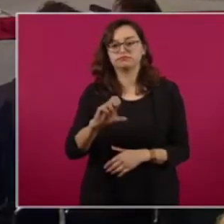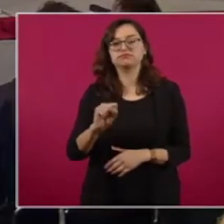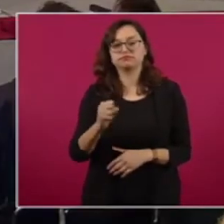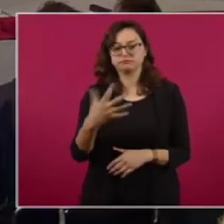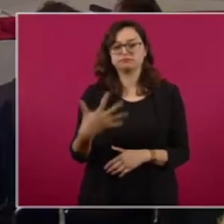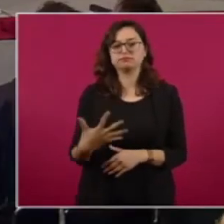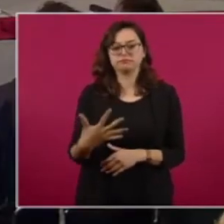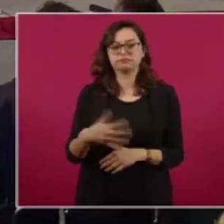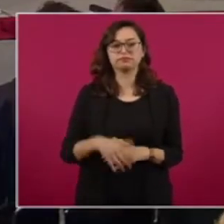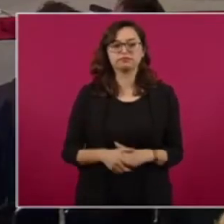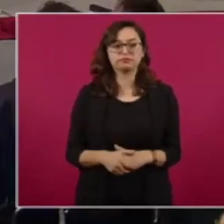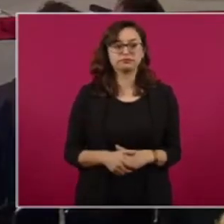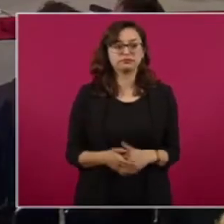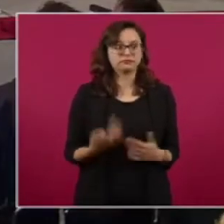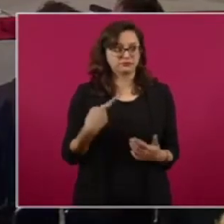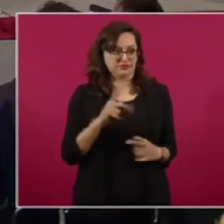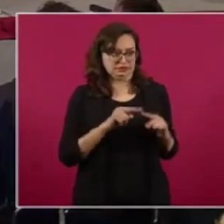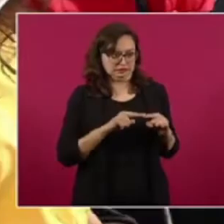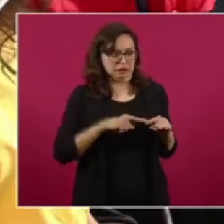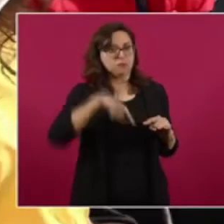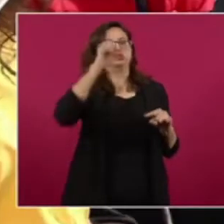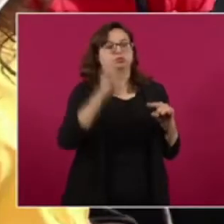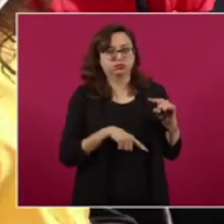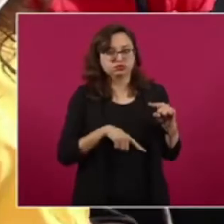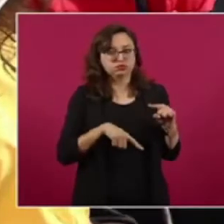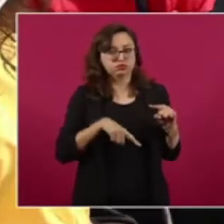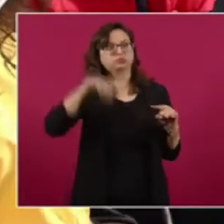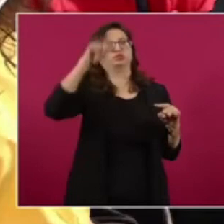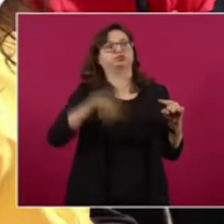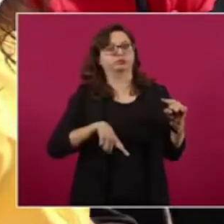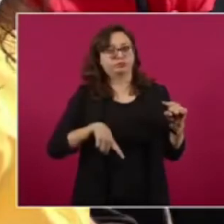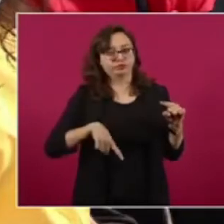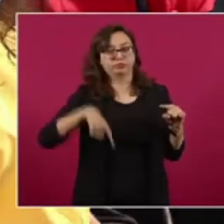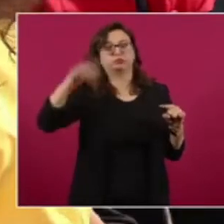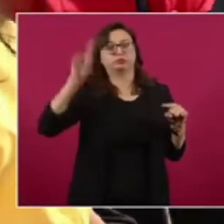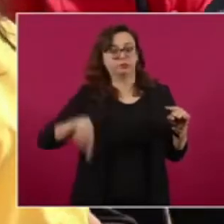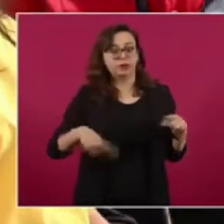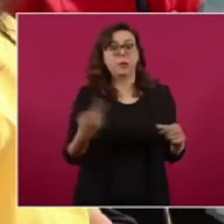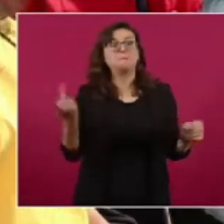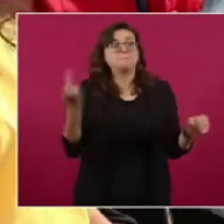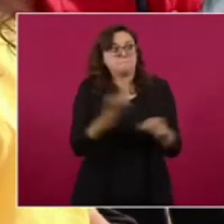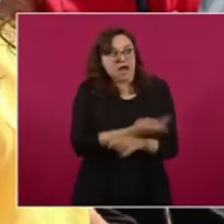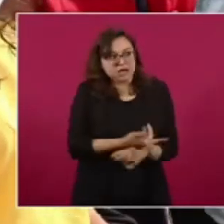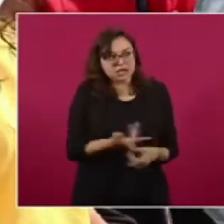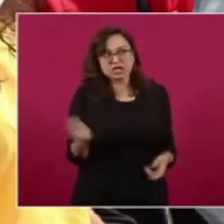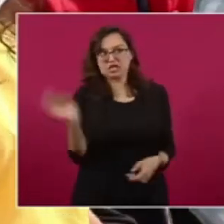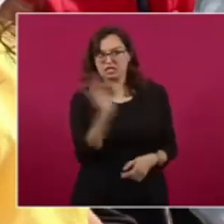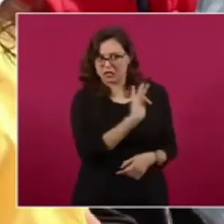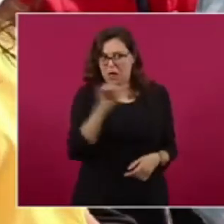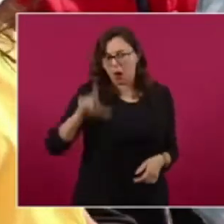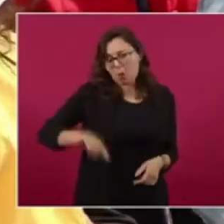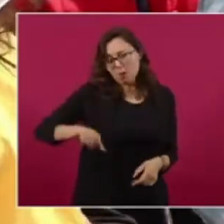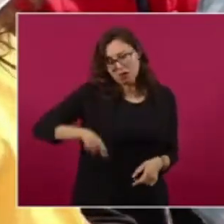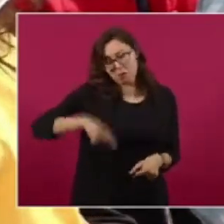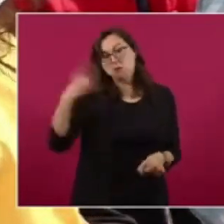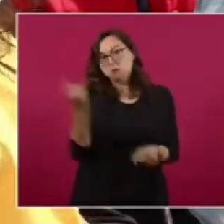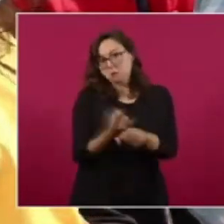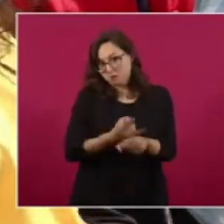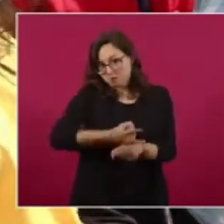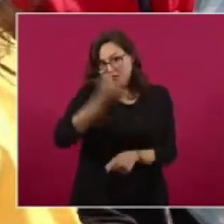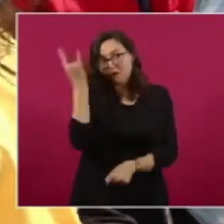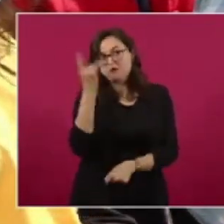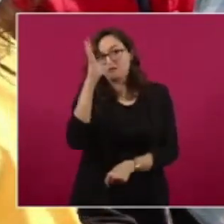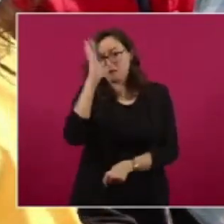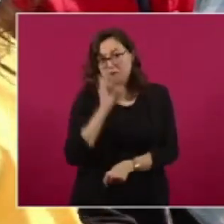¿65? Pero esos picos de violencia, ¿a qué obedecen? Hay una falta de capacidad institucional. Pero esos picos de violencia, ¿a qué obedecen? Hay una falta